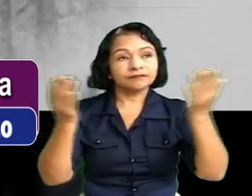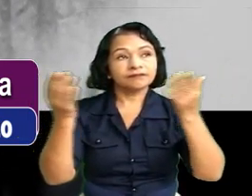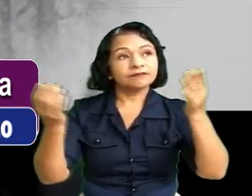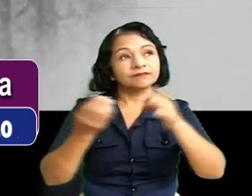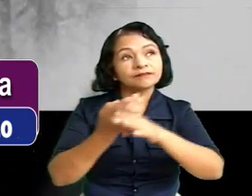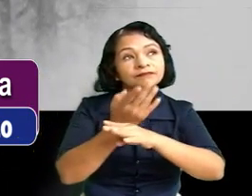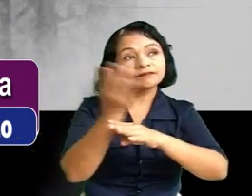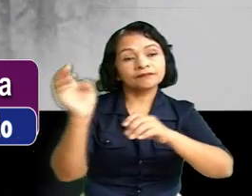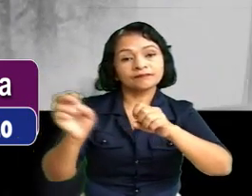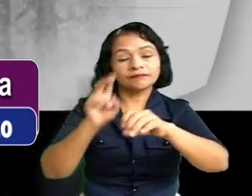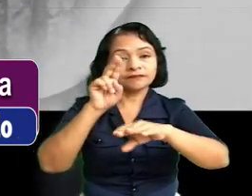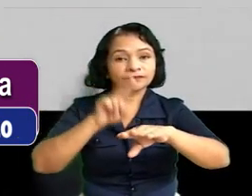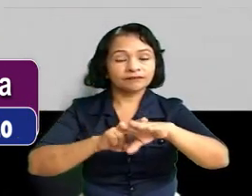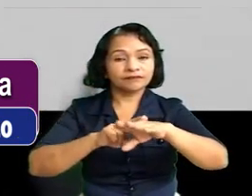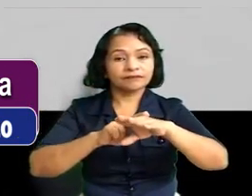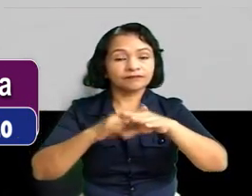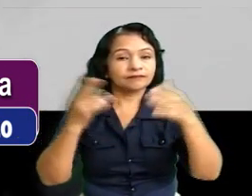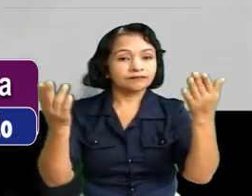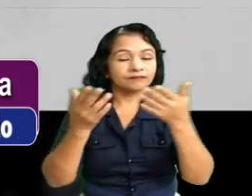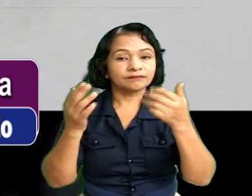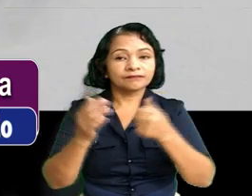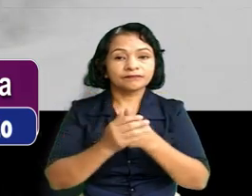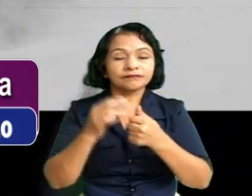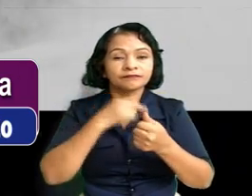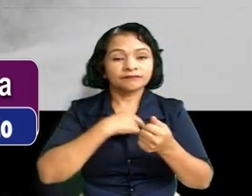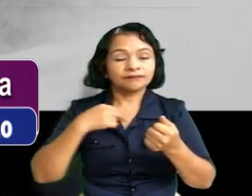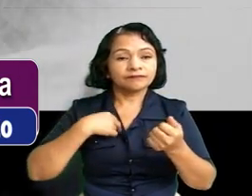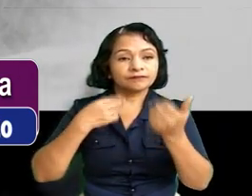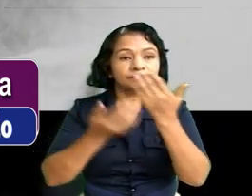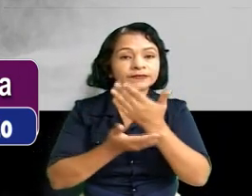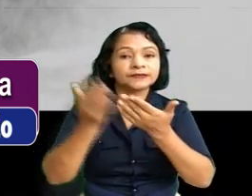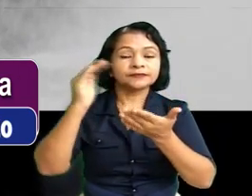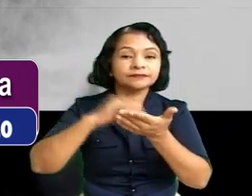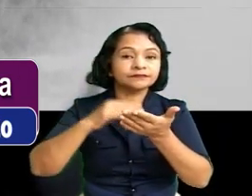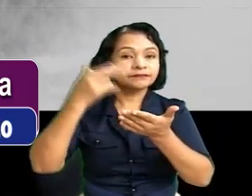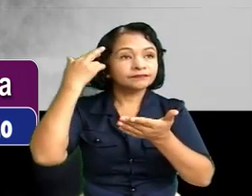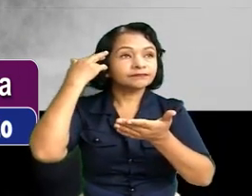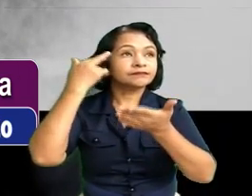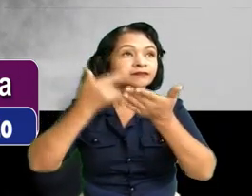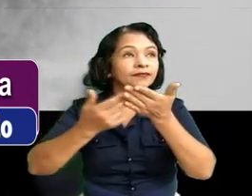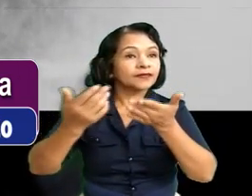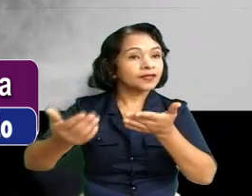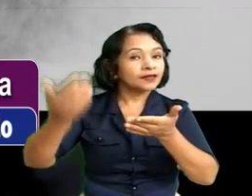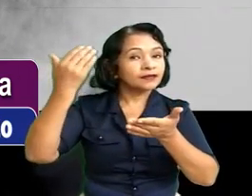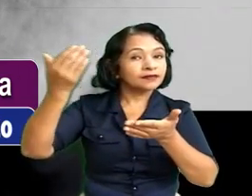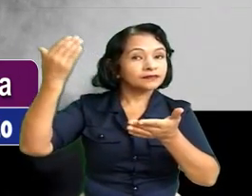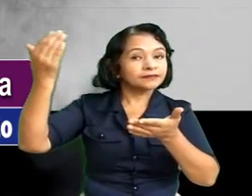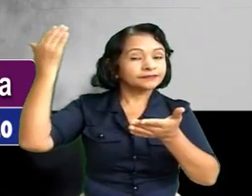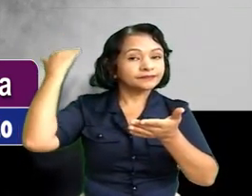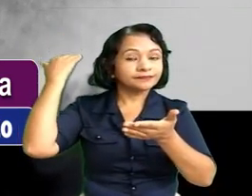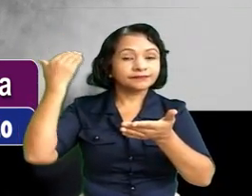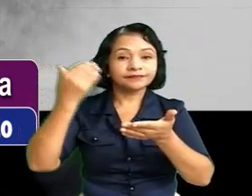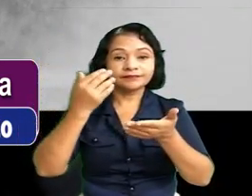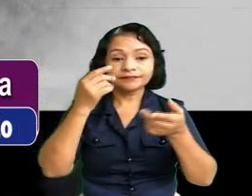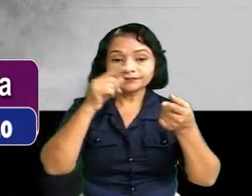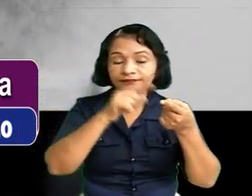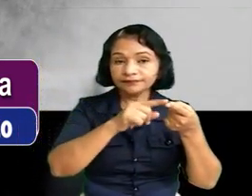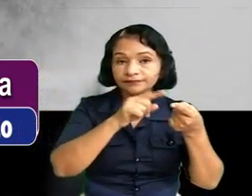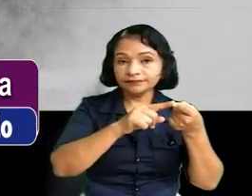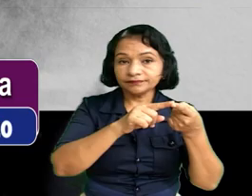de Universidades, las nuevas generaciones, hacer una recuperación histórica, porque la historia tiene dos fuentes, las